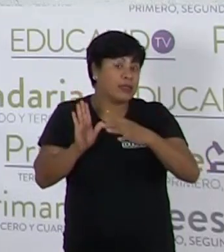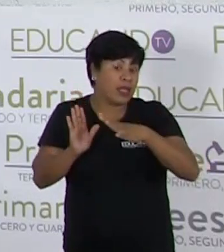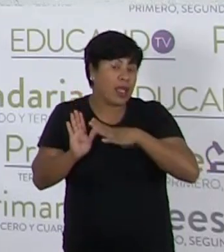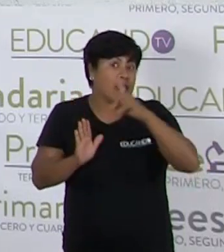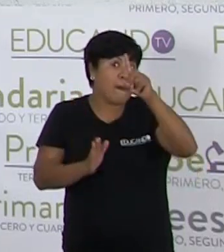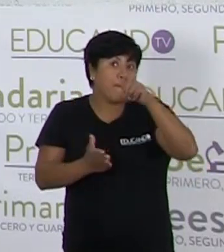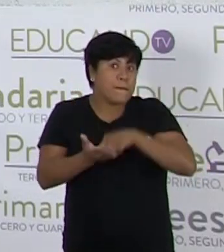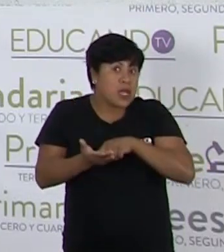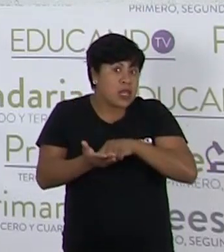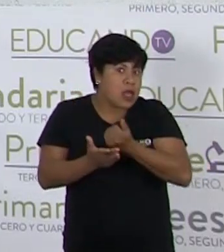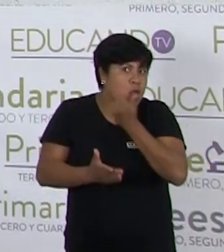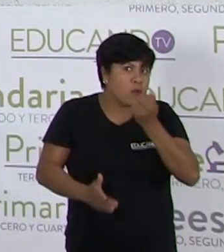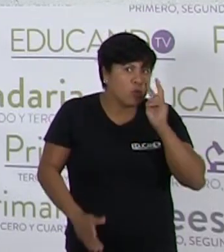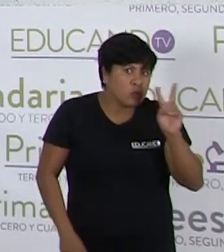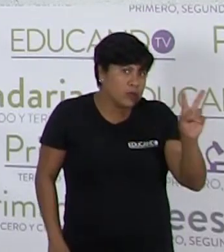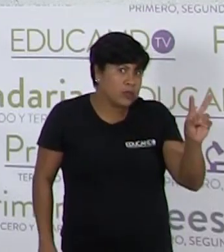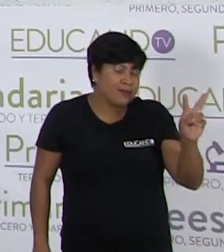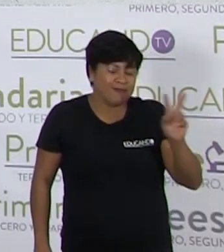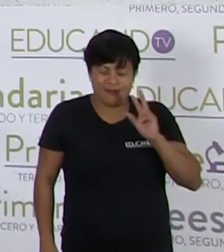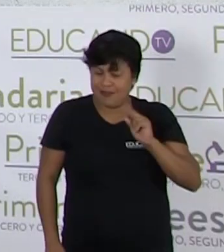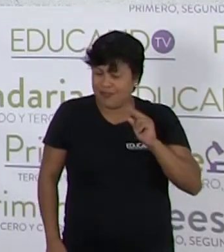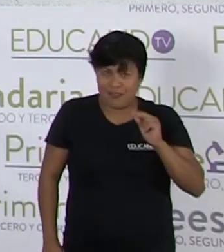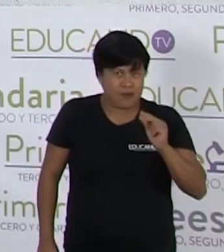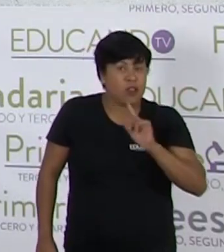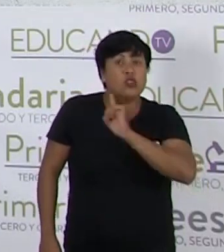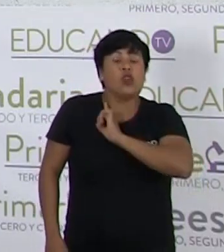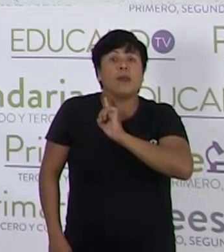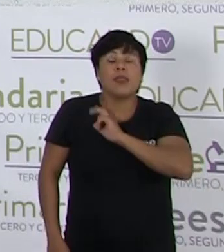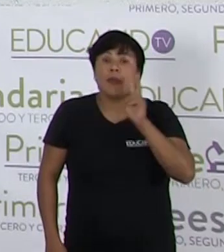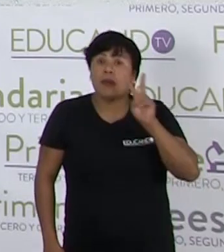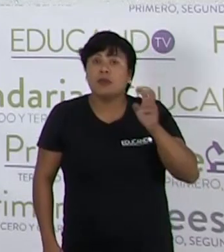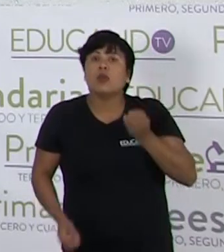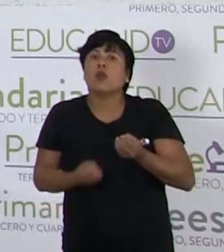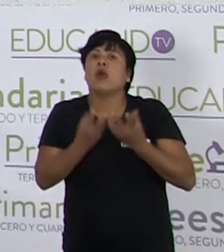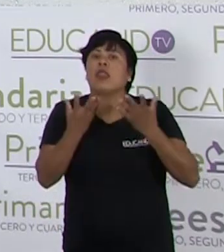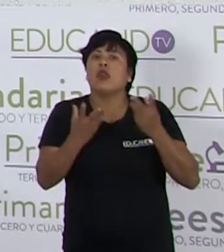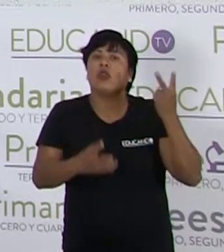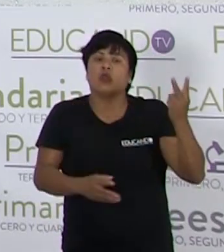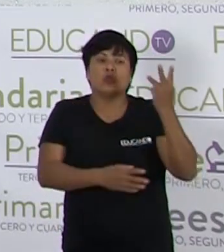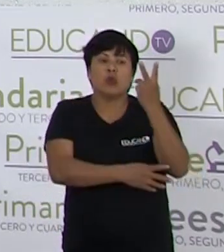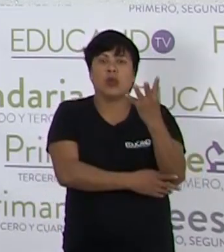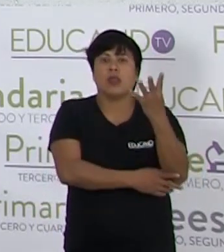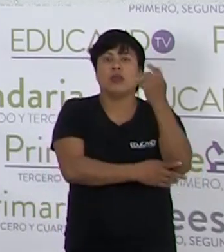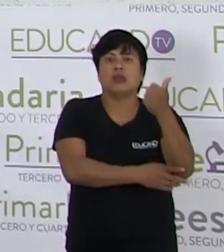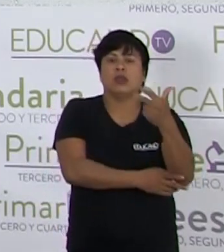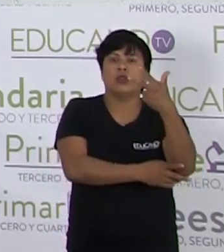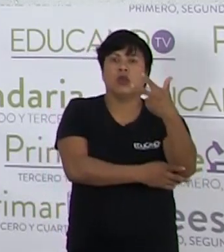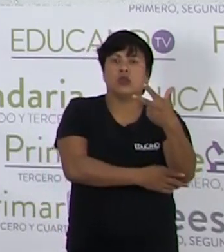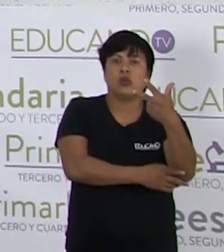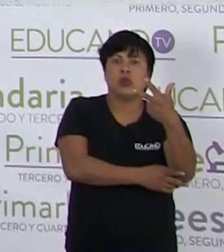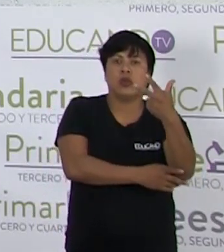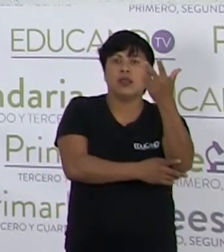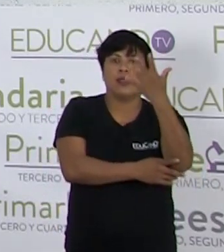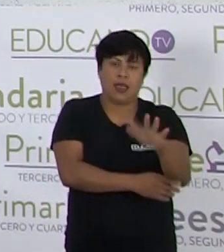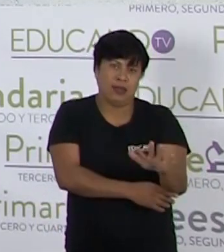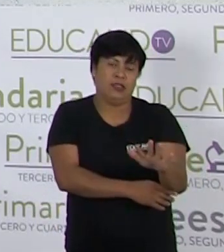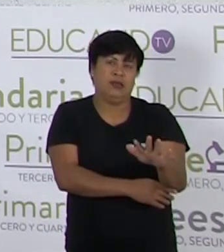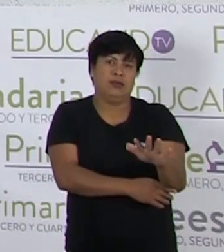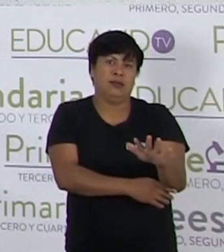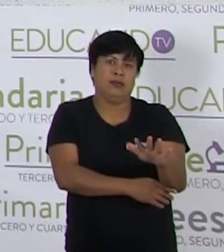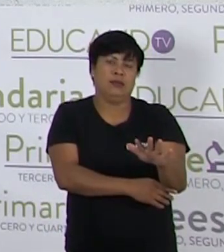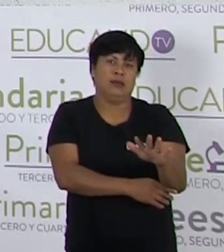ves 1,000 alumnos? No, ¿verdad? Solamente vemos 2, 4, 6, 8,